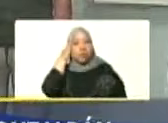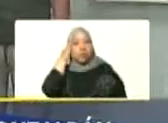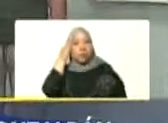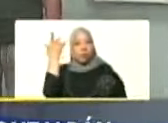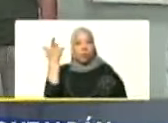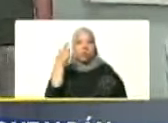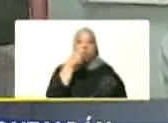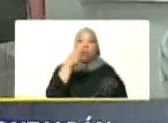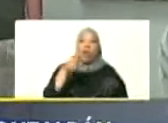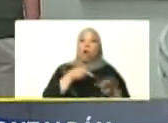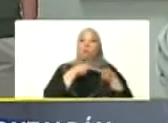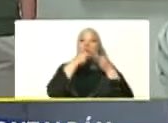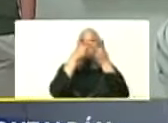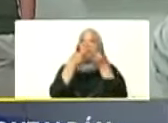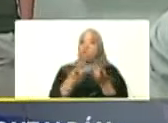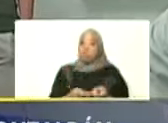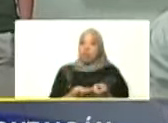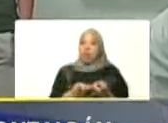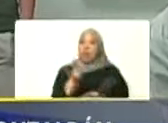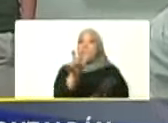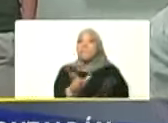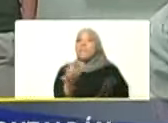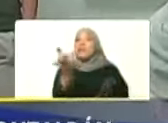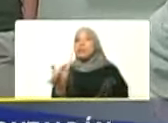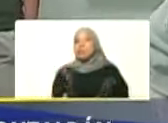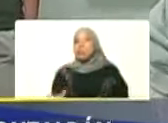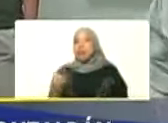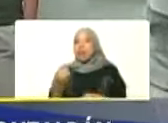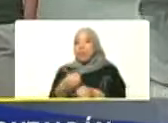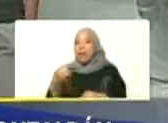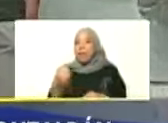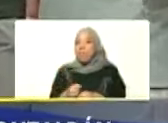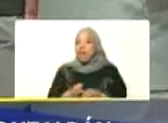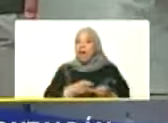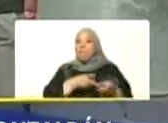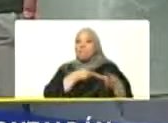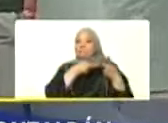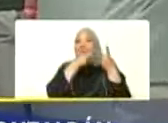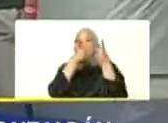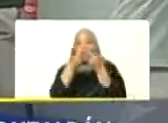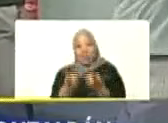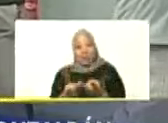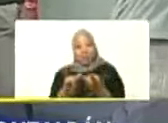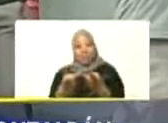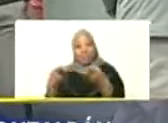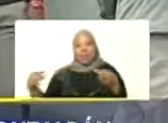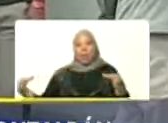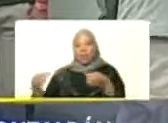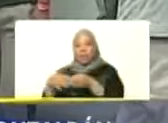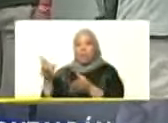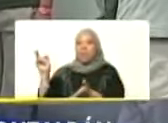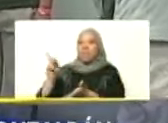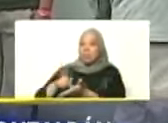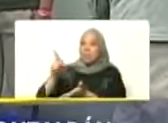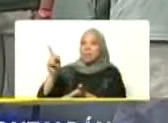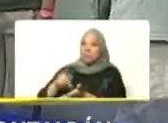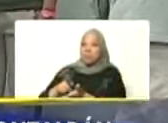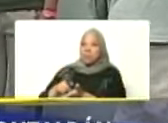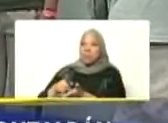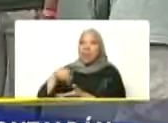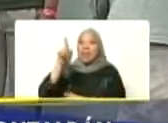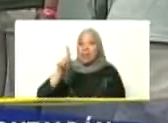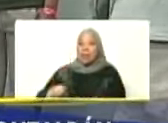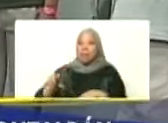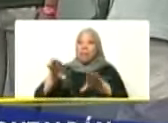los voluntarios, a la fuerza humana que está presente en las bricomiles, tanto de salud como de